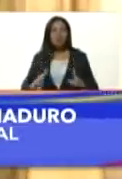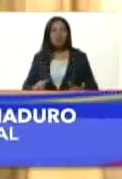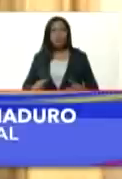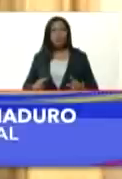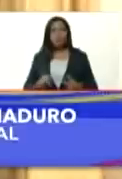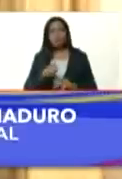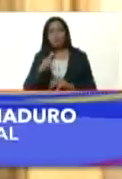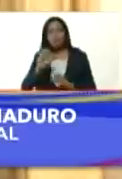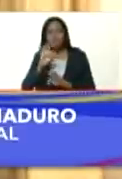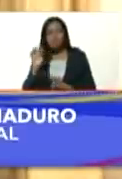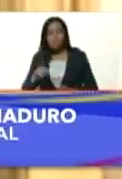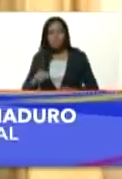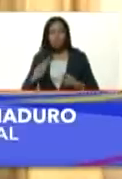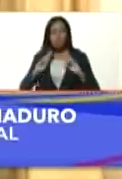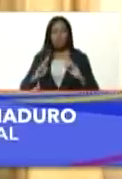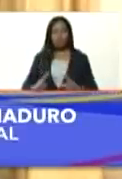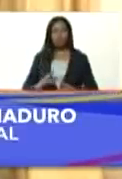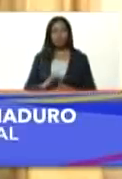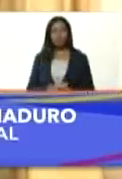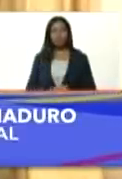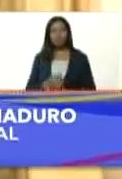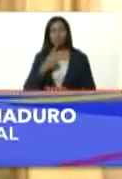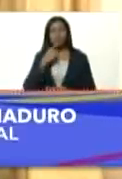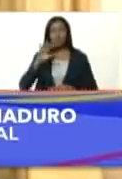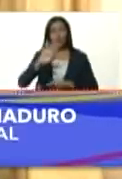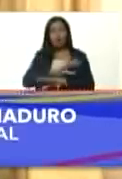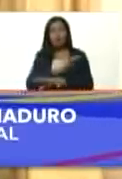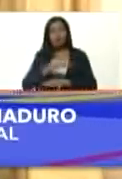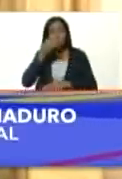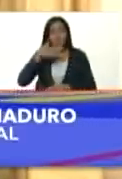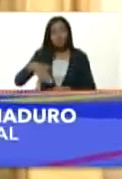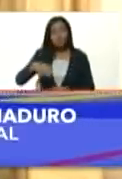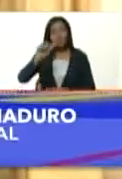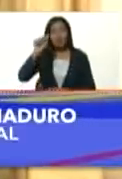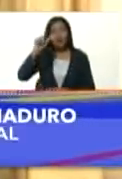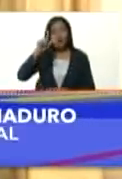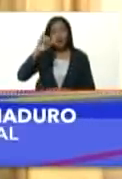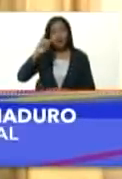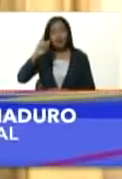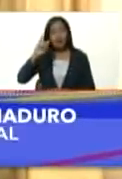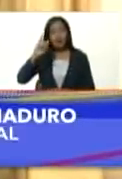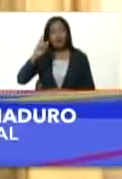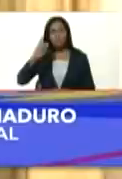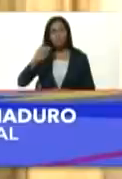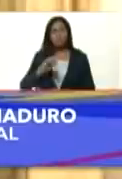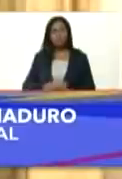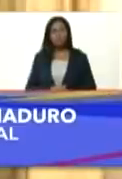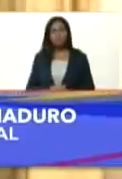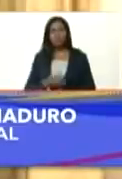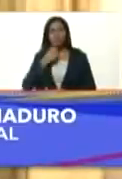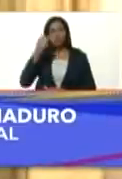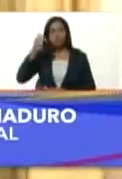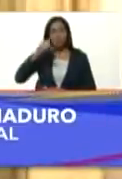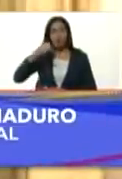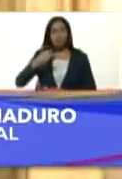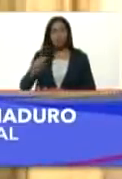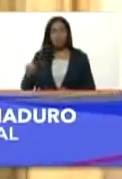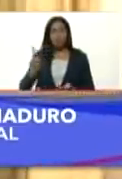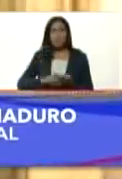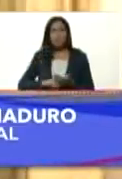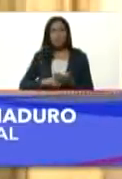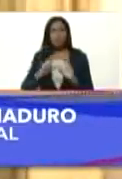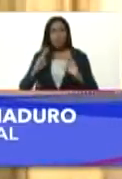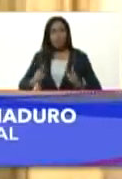humanidad, dijo el cantor del pueblo, Ali Primera. Y yo digo hoy, que sea